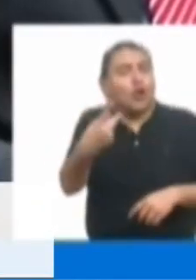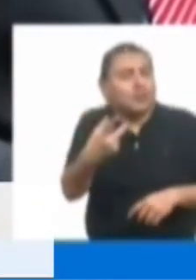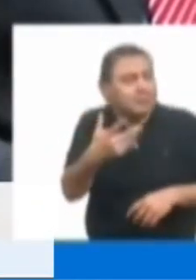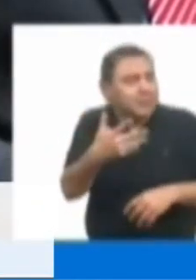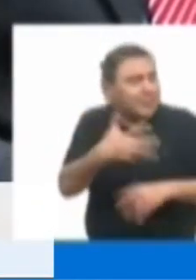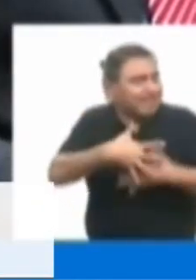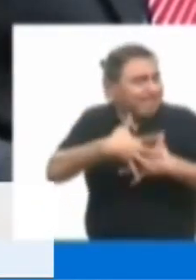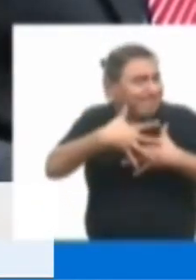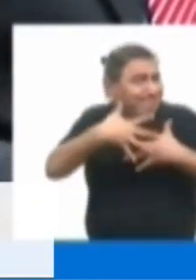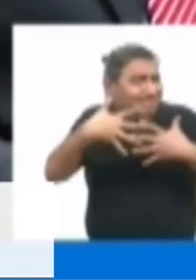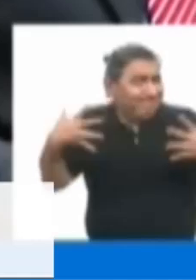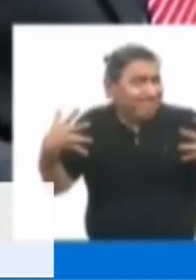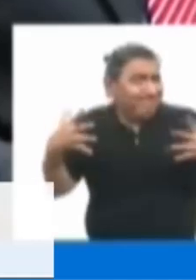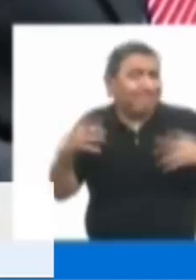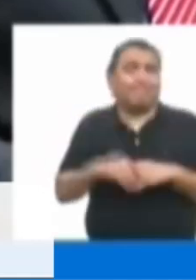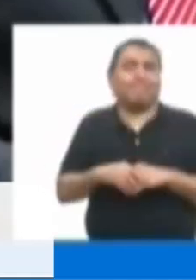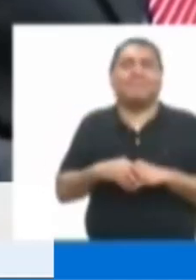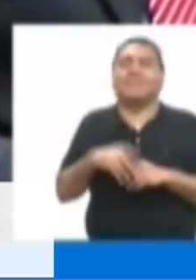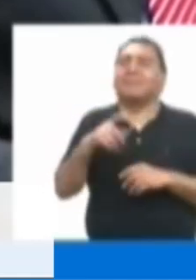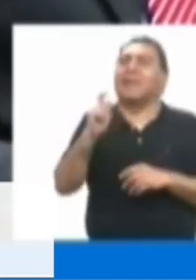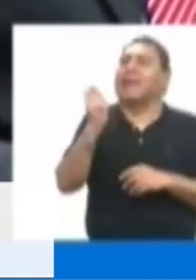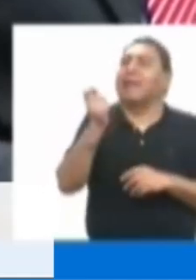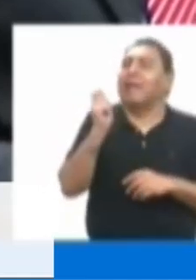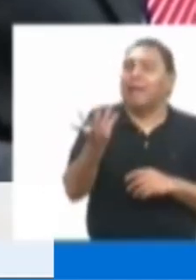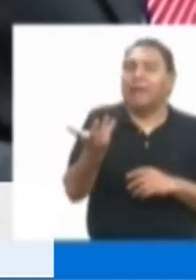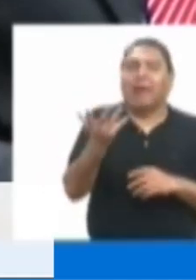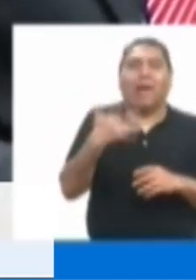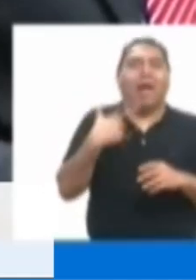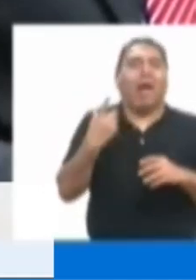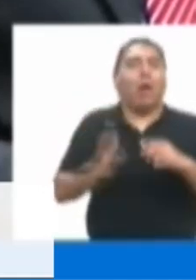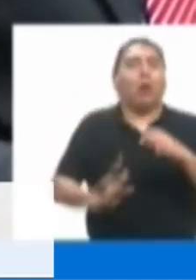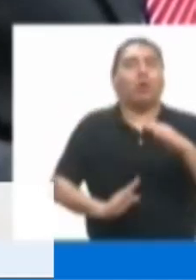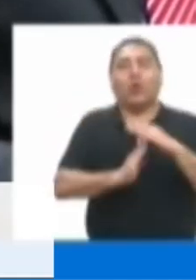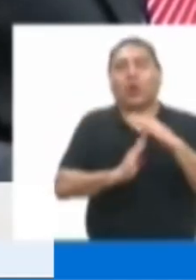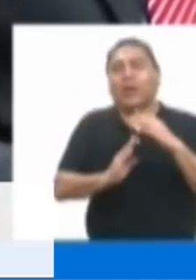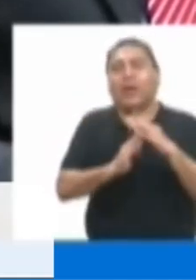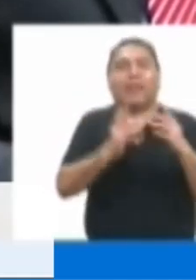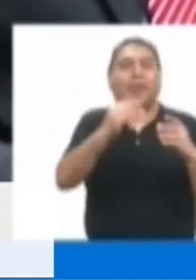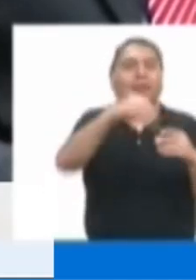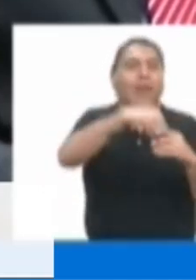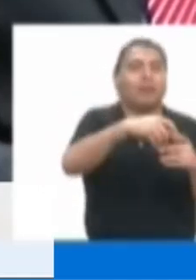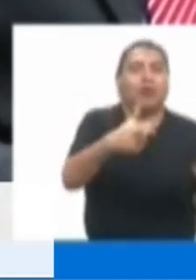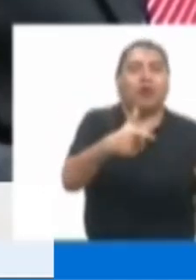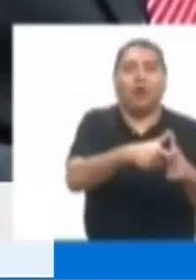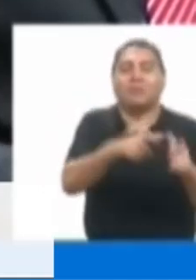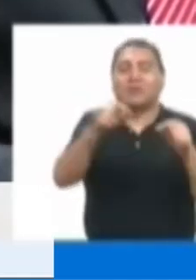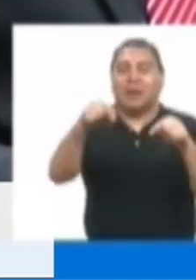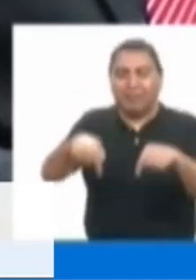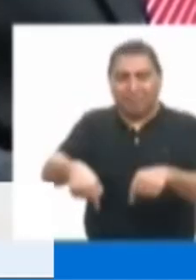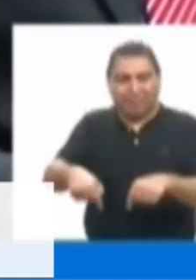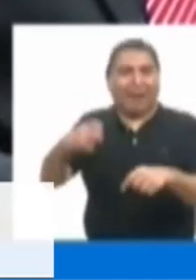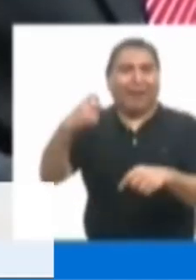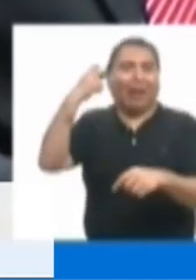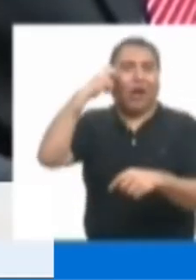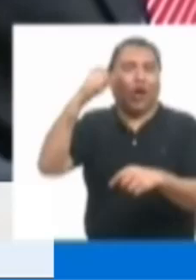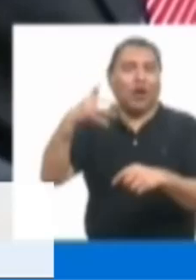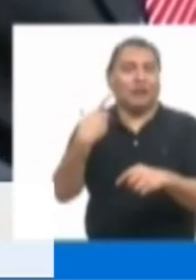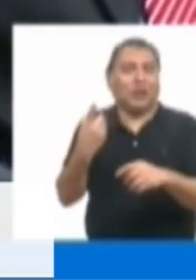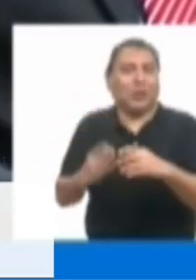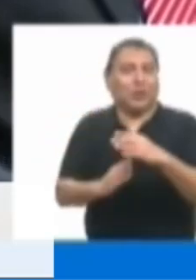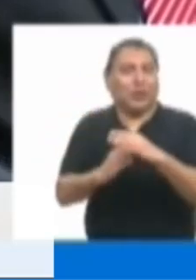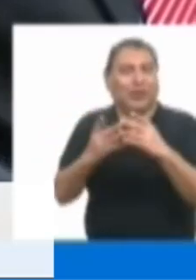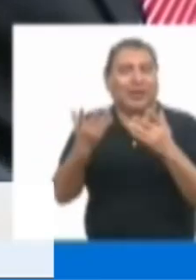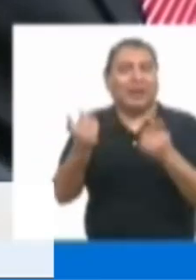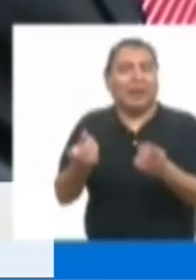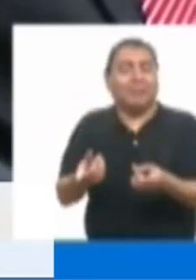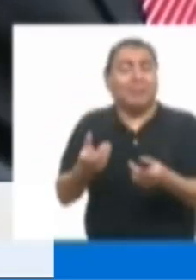decir, en ese punto se va a permitir incorporar capital privado y se harán concesiones. Esto hay que ver qué pasa en